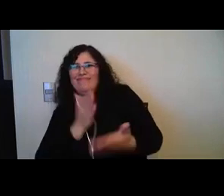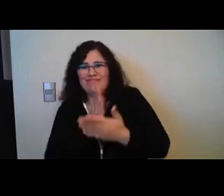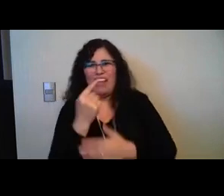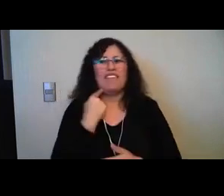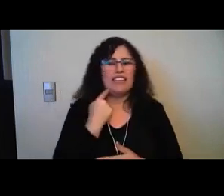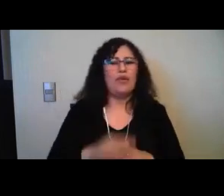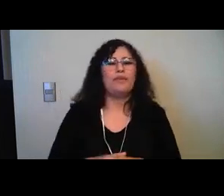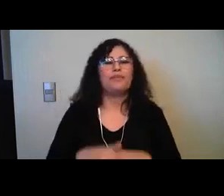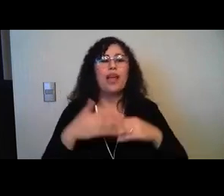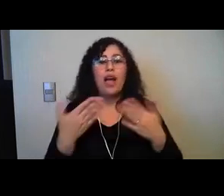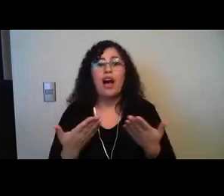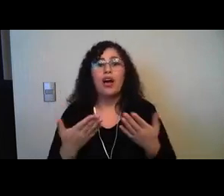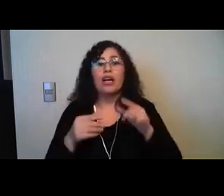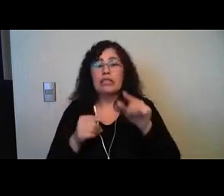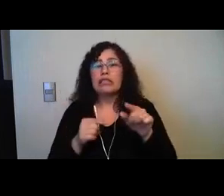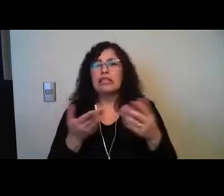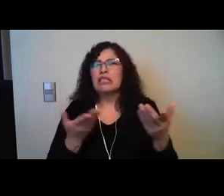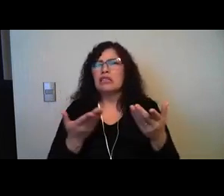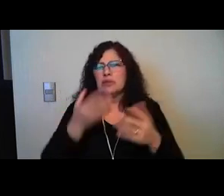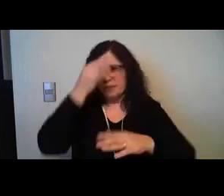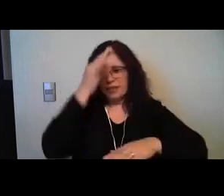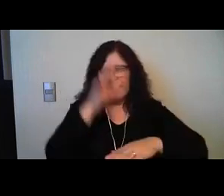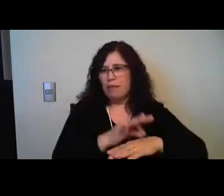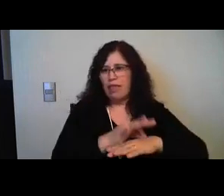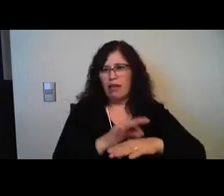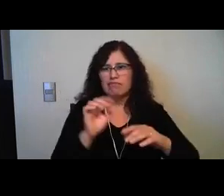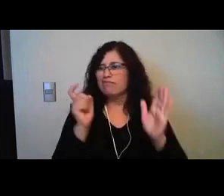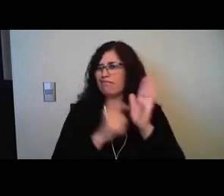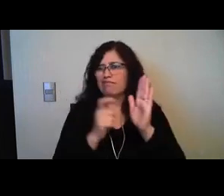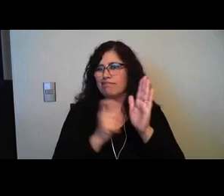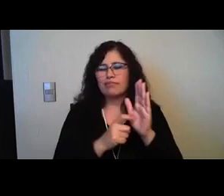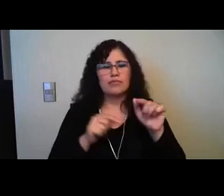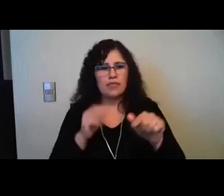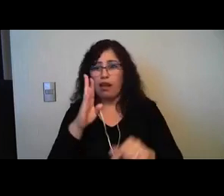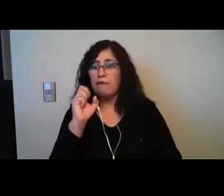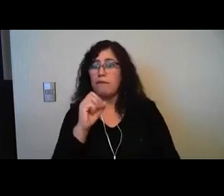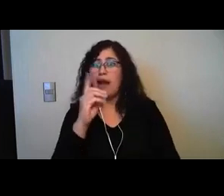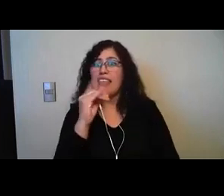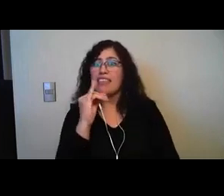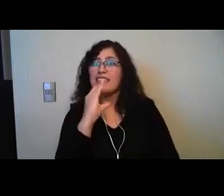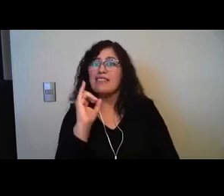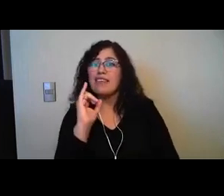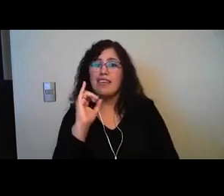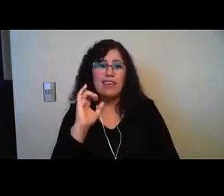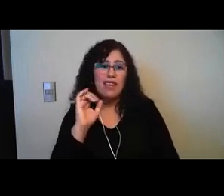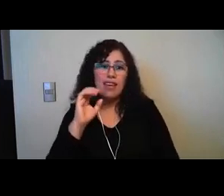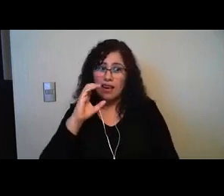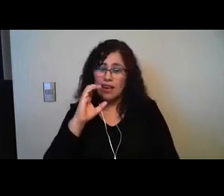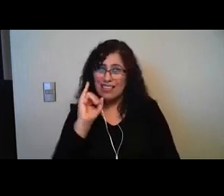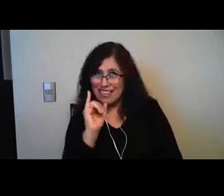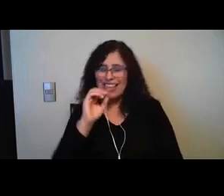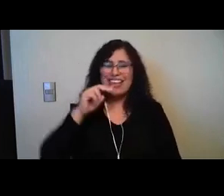Dentro de la triada clásica de la enfermedad de Parkinson está lo que se conoce como bradicinesia, ¿ya? Que significa